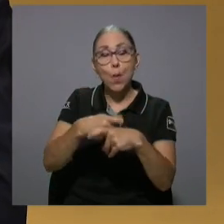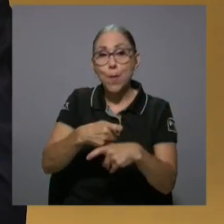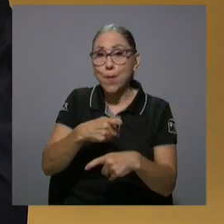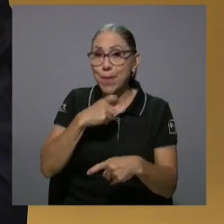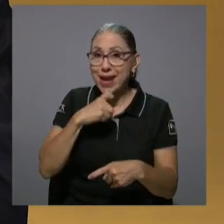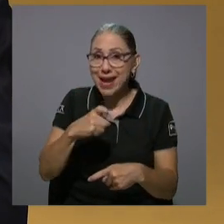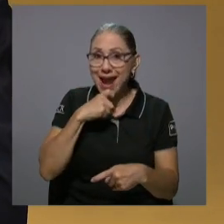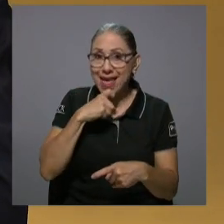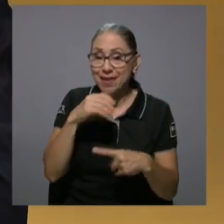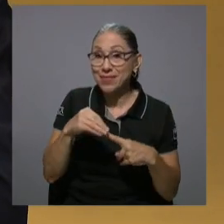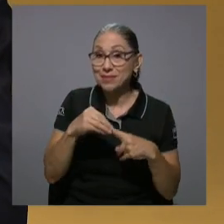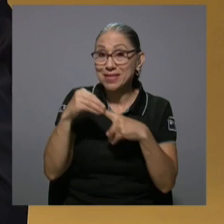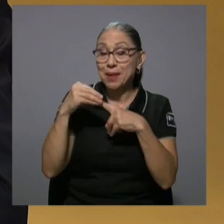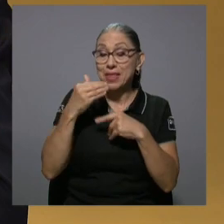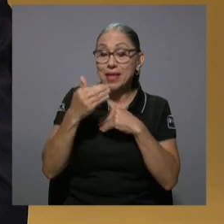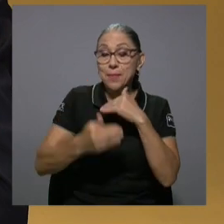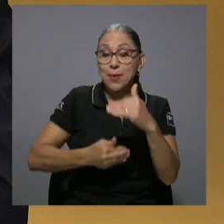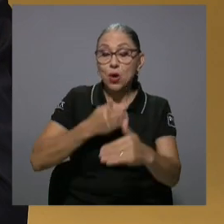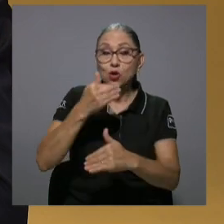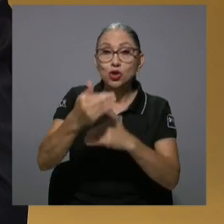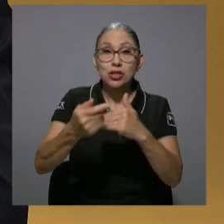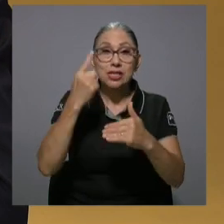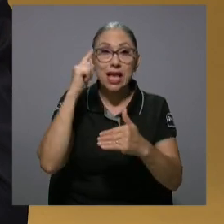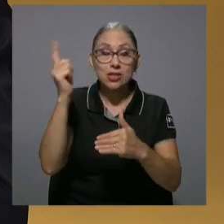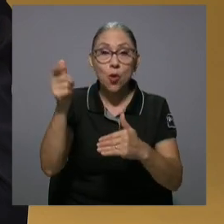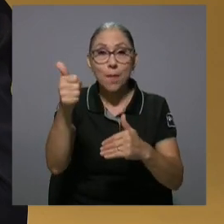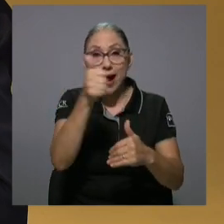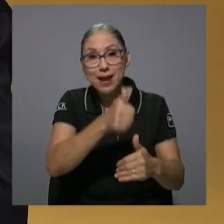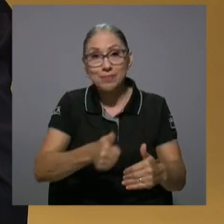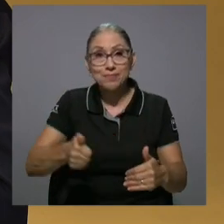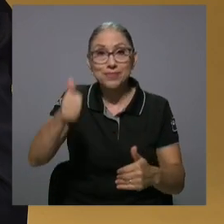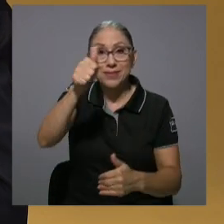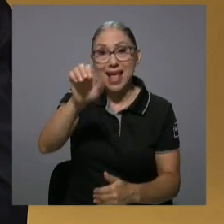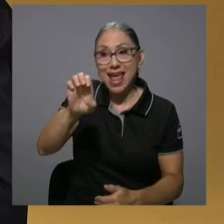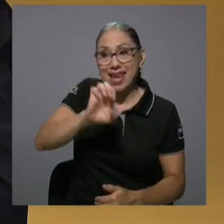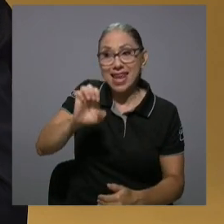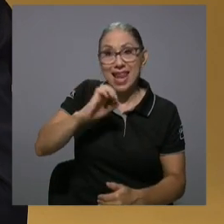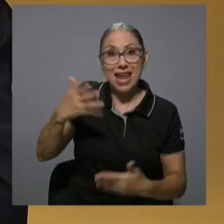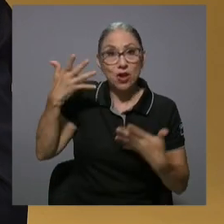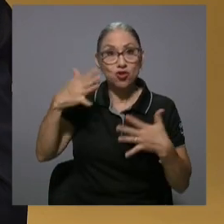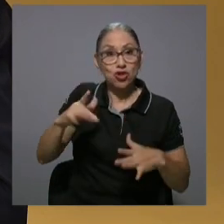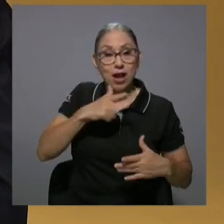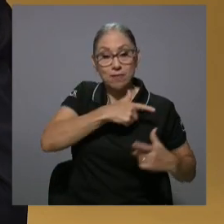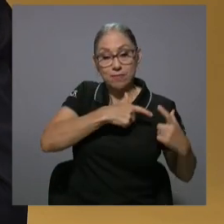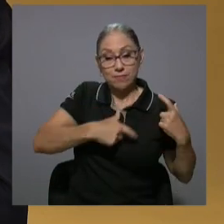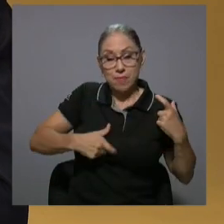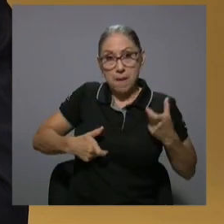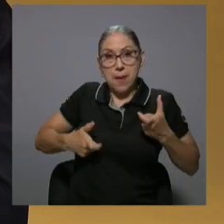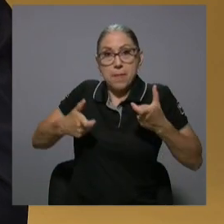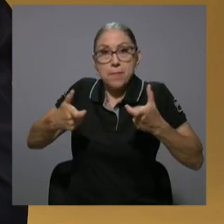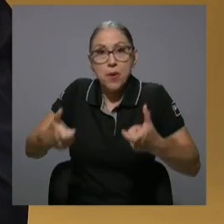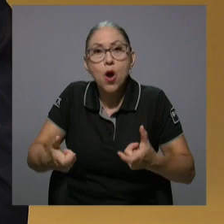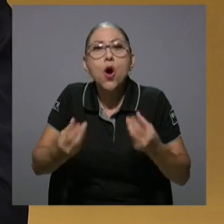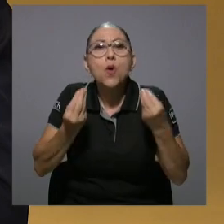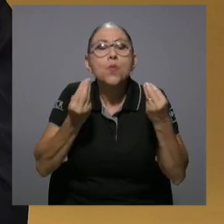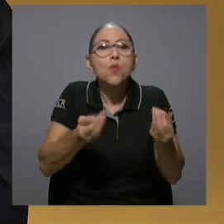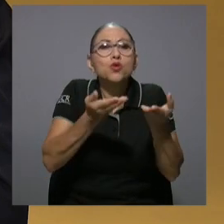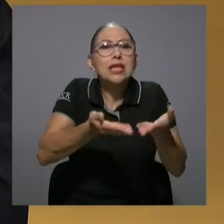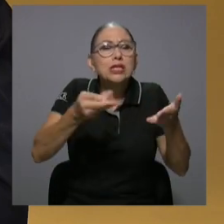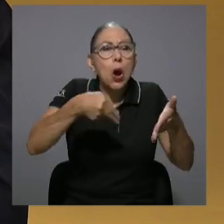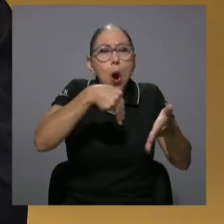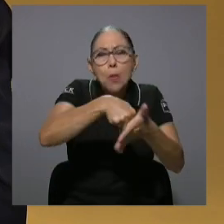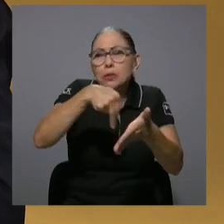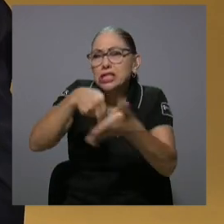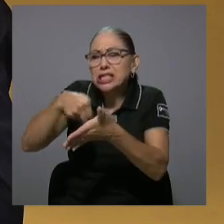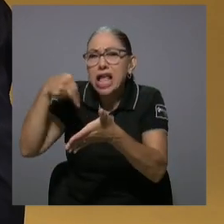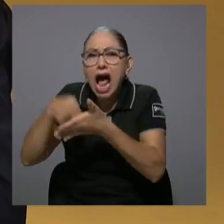la toma de posesión en enero estuvo plagado de obstáculos, de triquiñuelas y